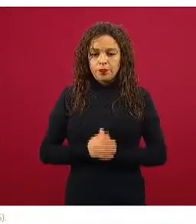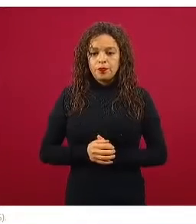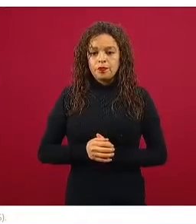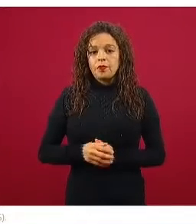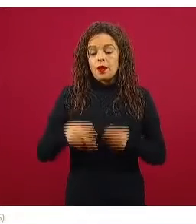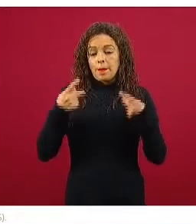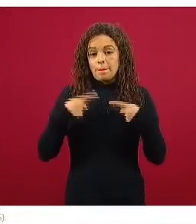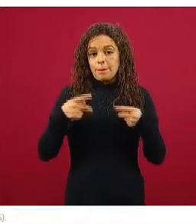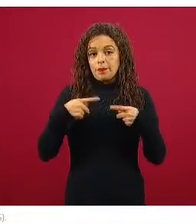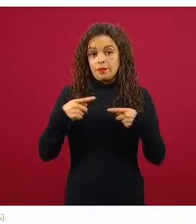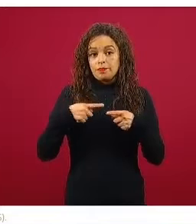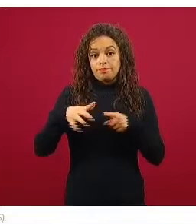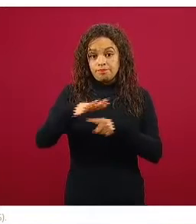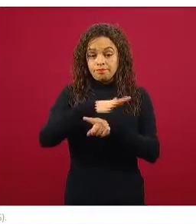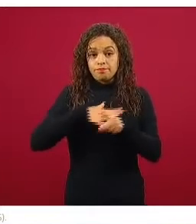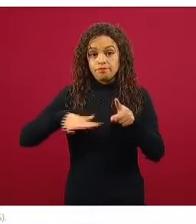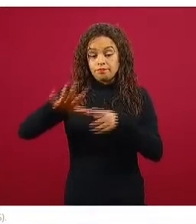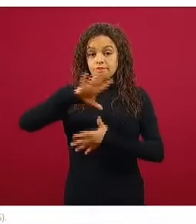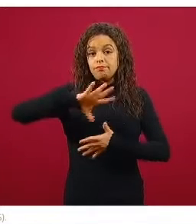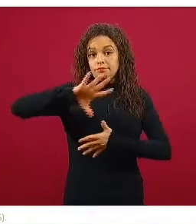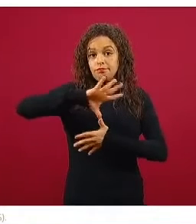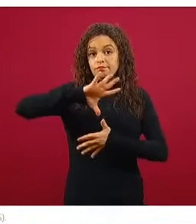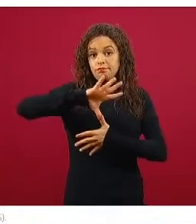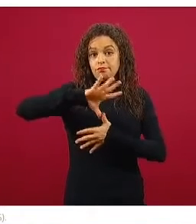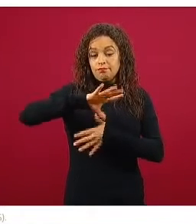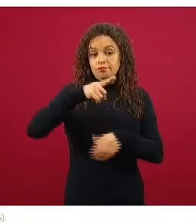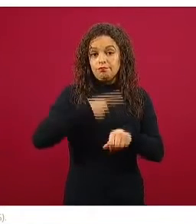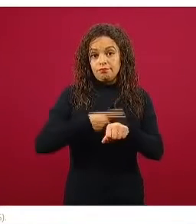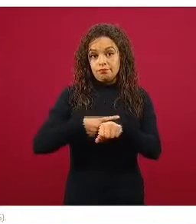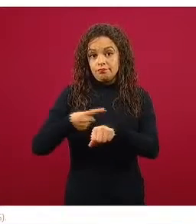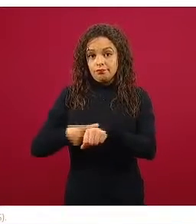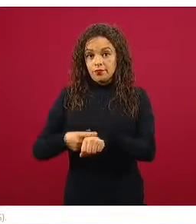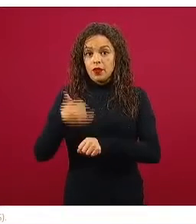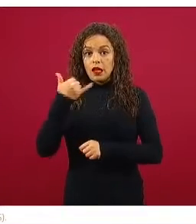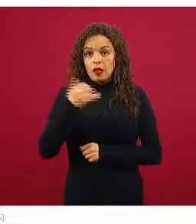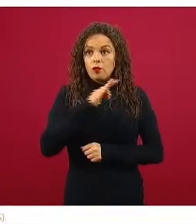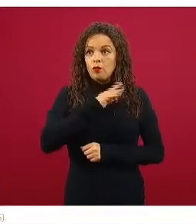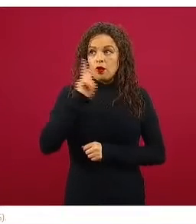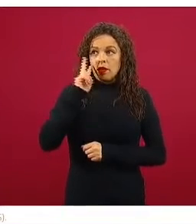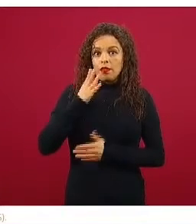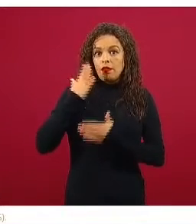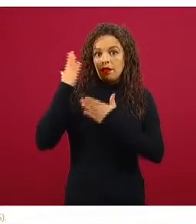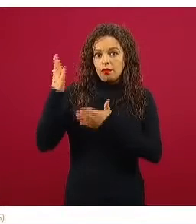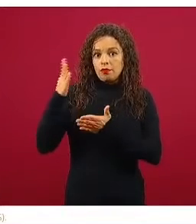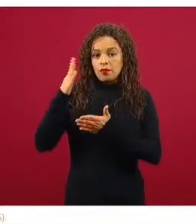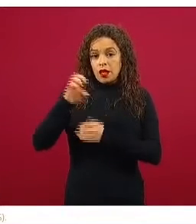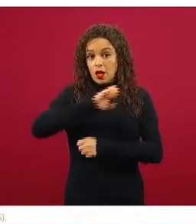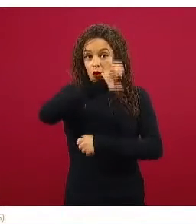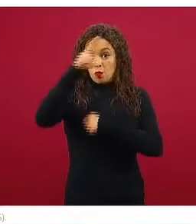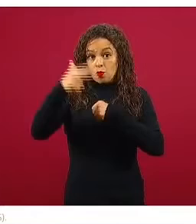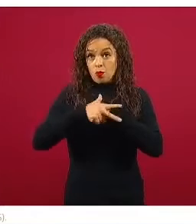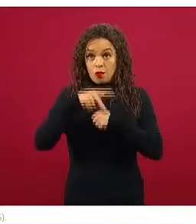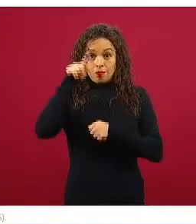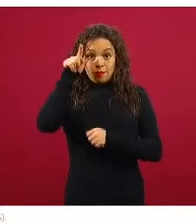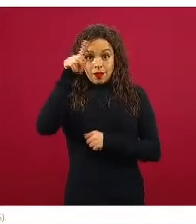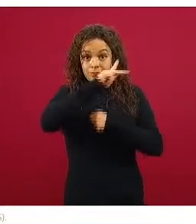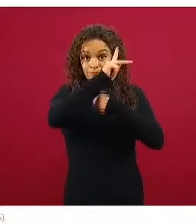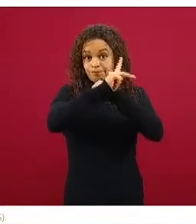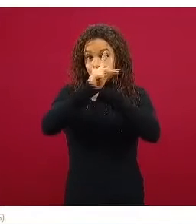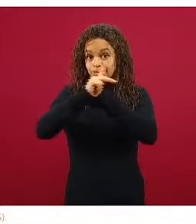en la región de las Américas, y vemos cómo sigue disminuyendo la región de Europa, en la cual ya